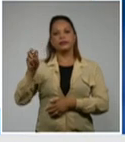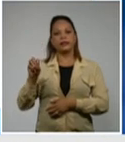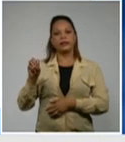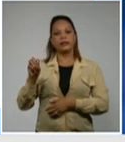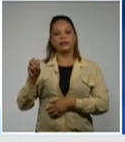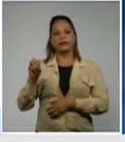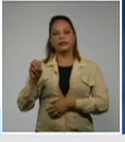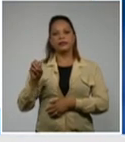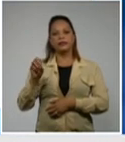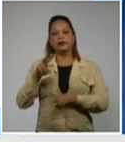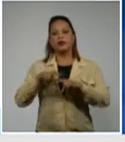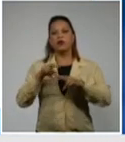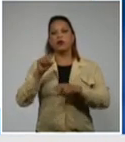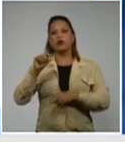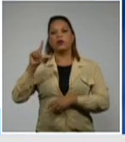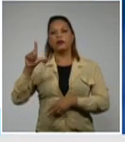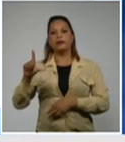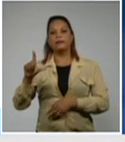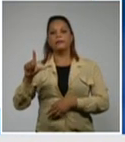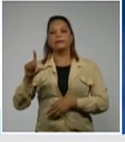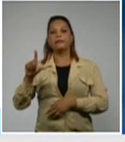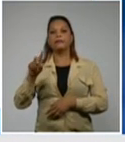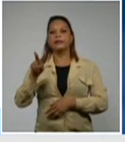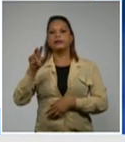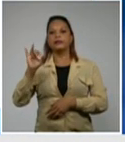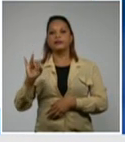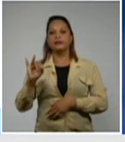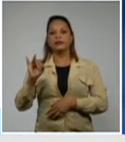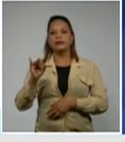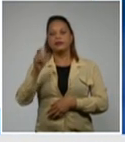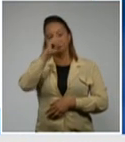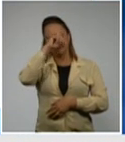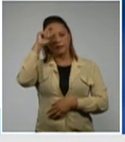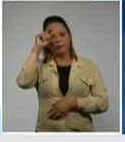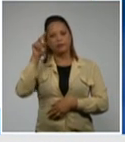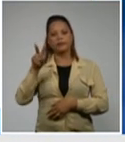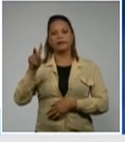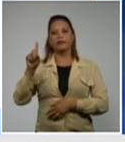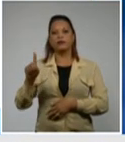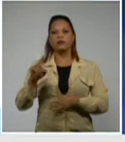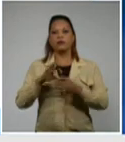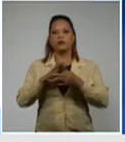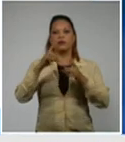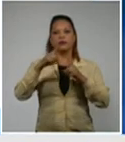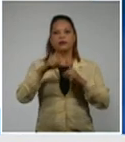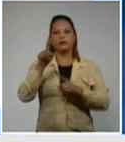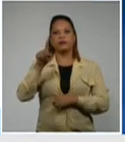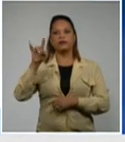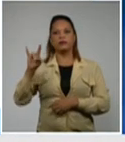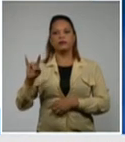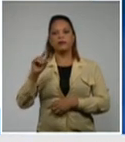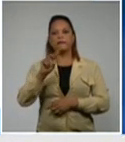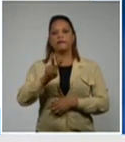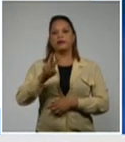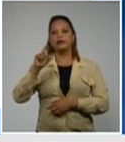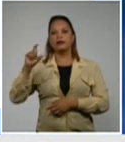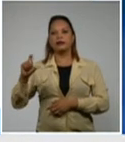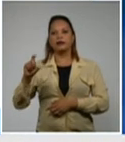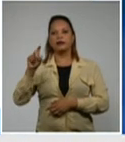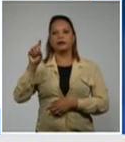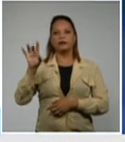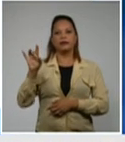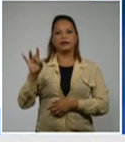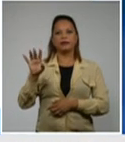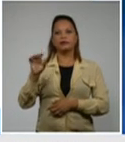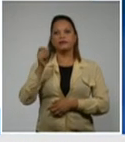Holguín 27, Santi Espíritus 21, Guantánamo 19, Villa Clara y Ciego